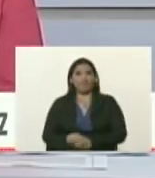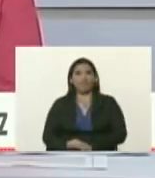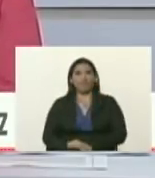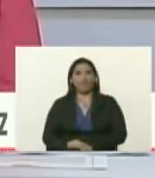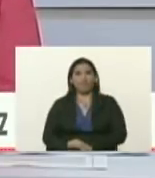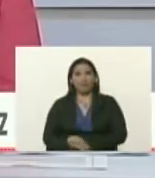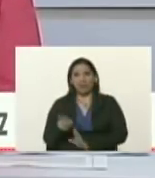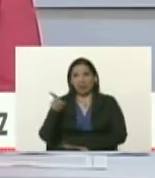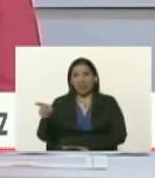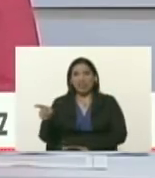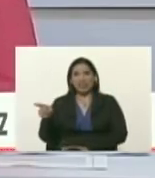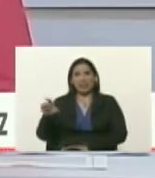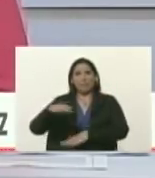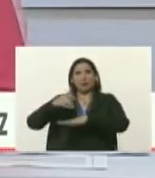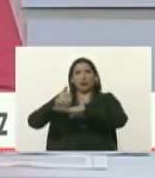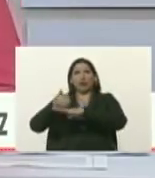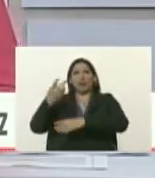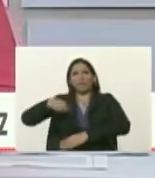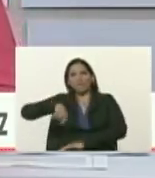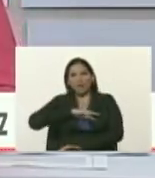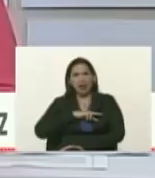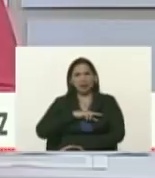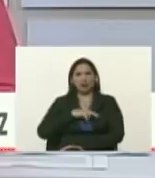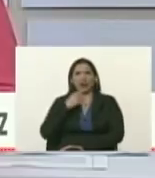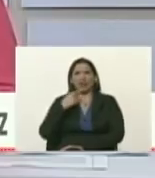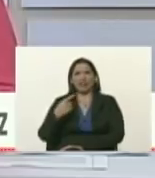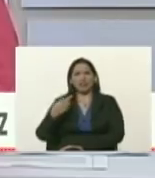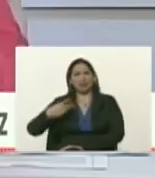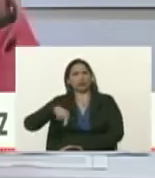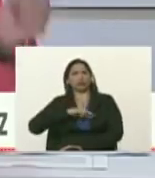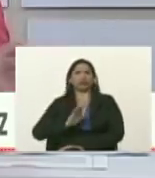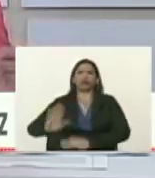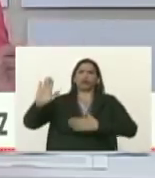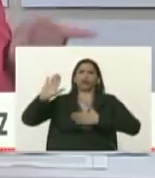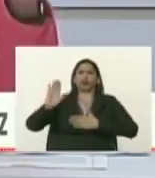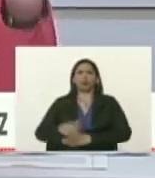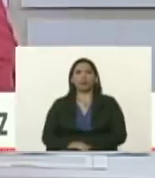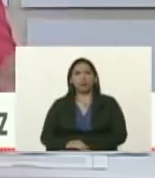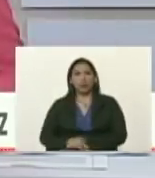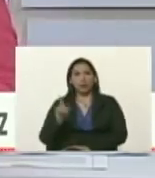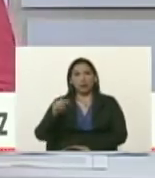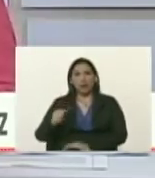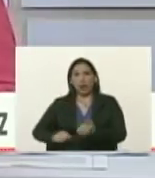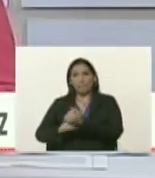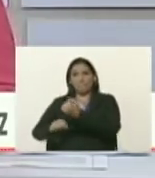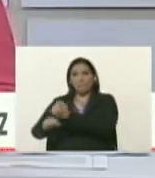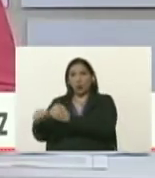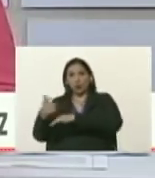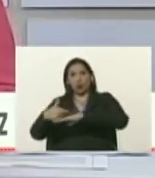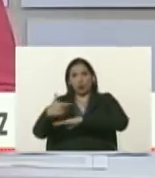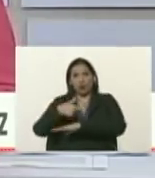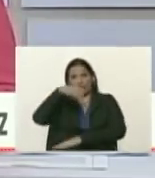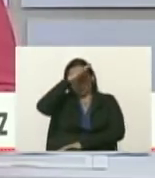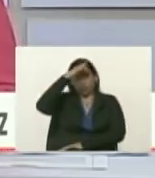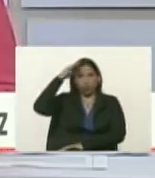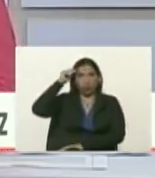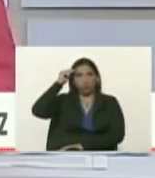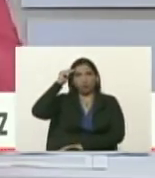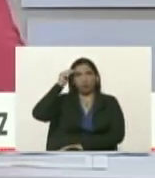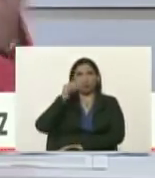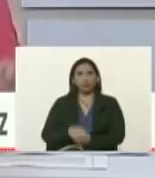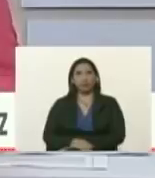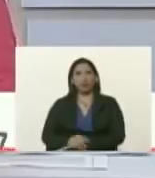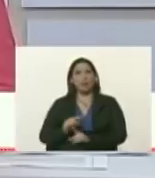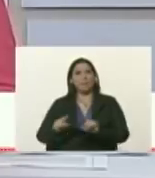este procurador falso, que se hace pasar por procurador, en contumacia con el gobierno del señor Donald Trump,